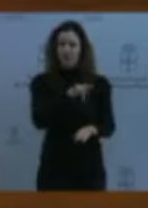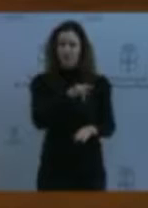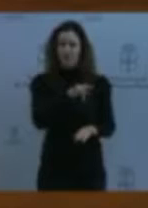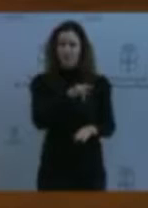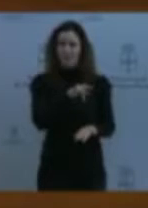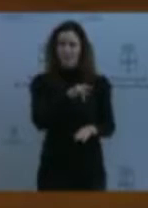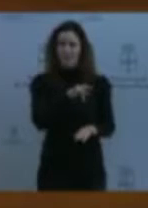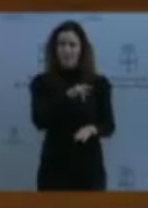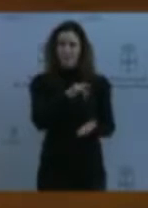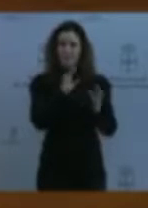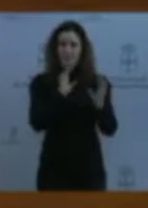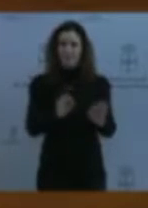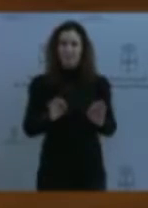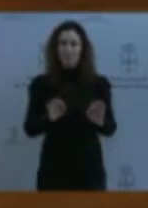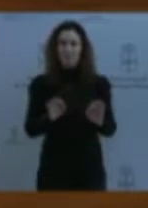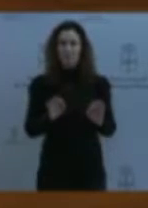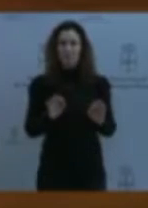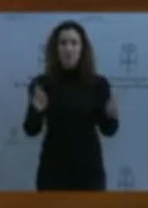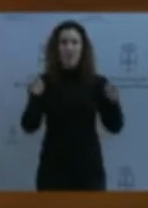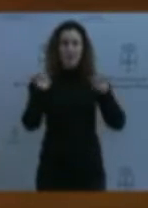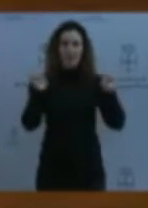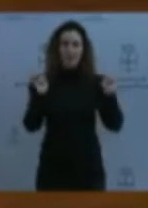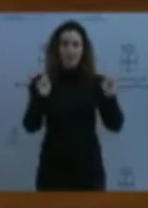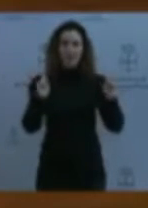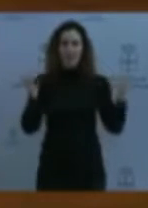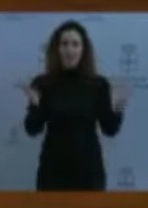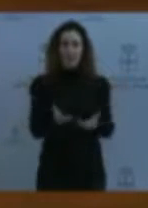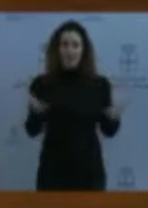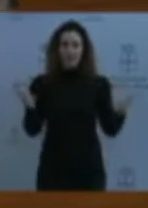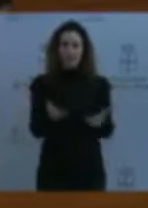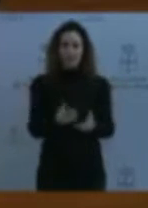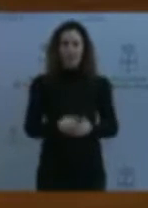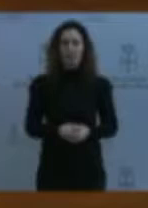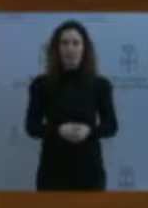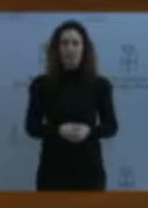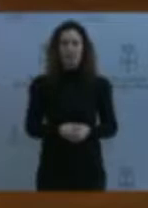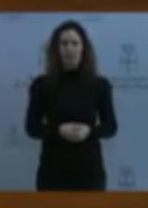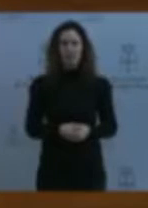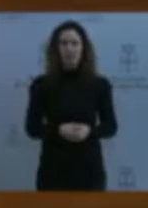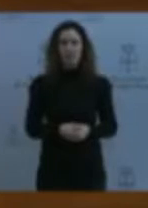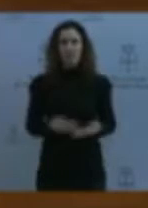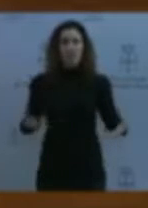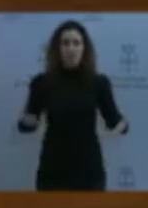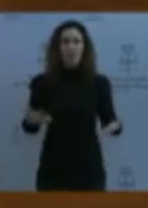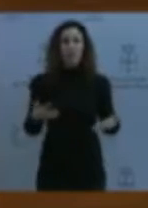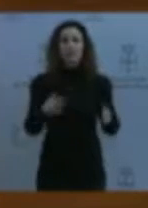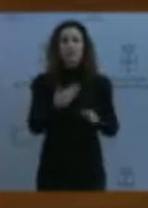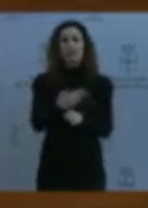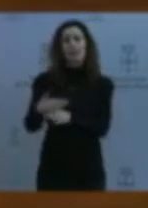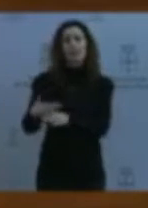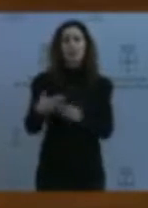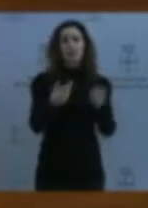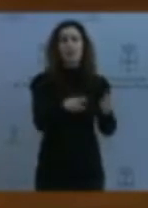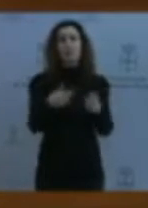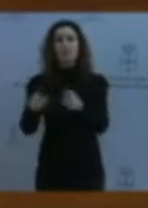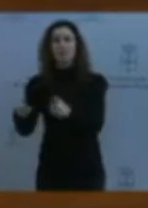el plan de emergencias, y que todos los demás departamentos del Gobierno nos ponemos, lógicamente, a